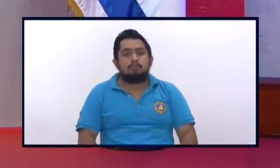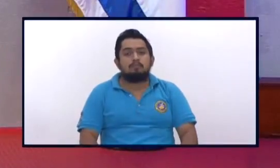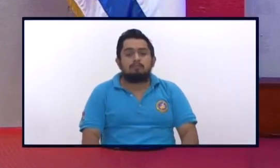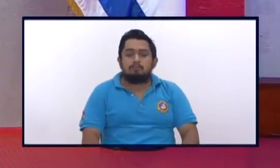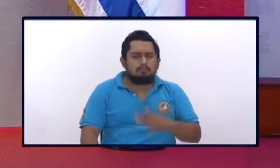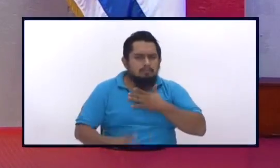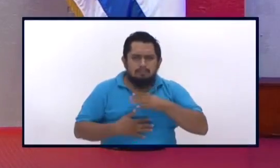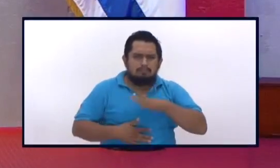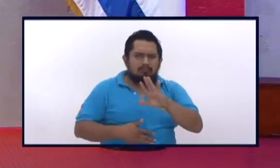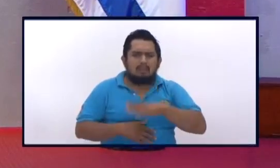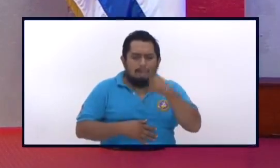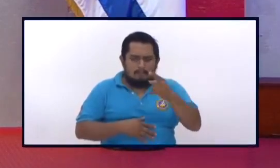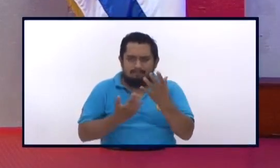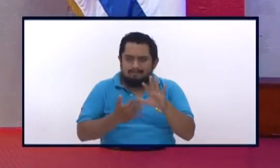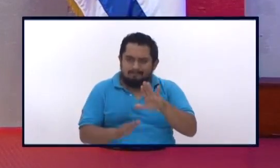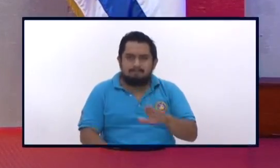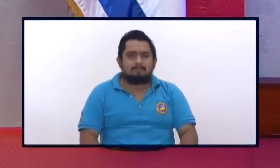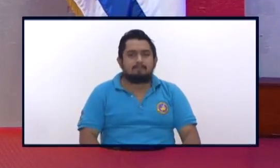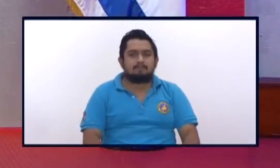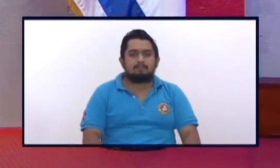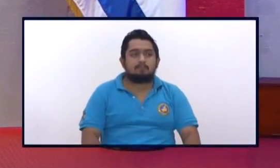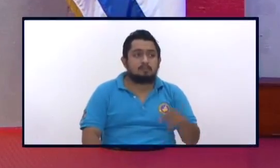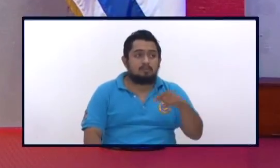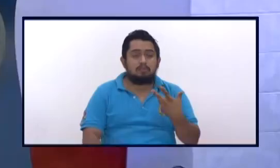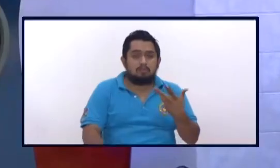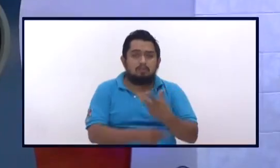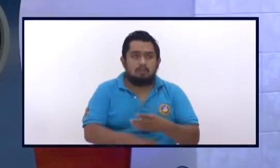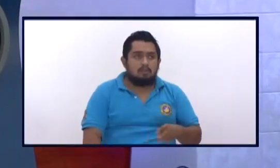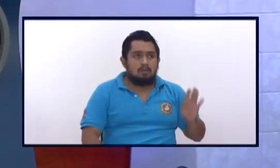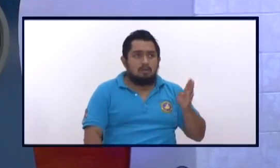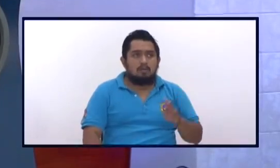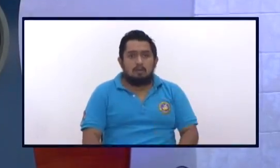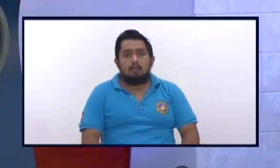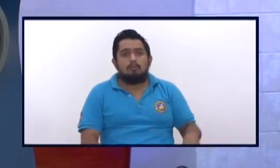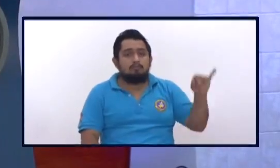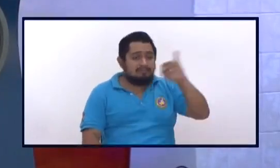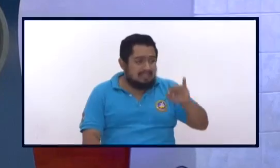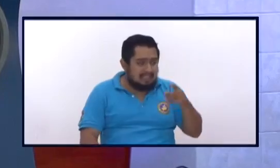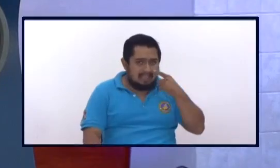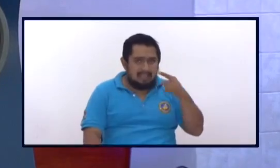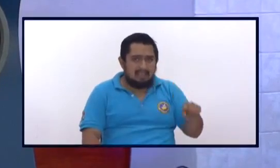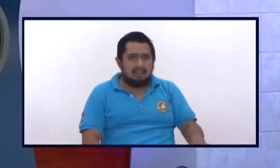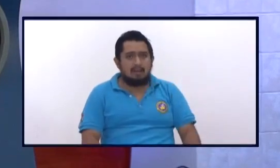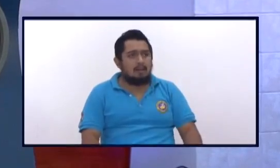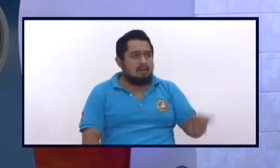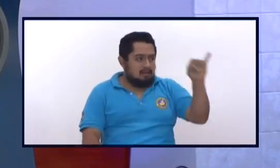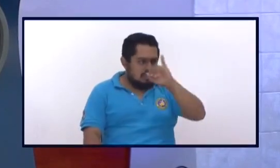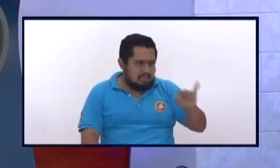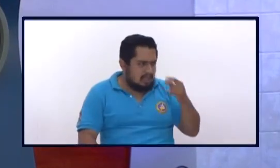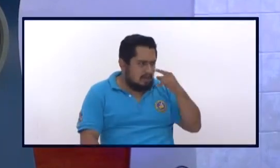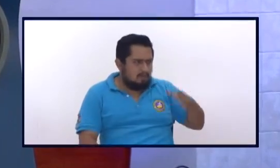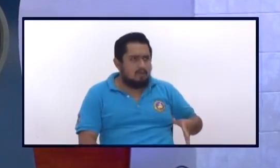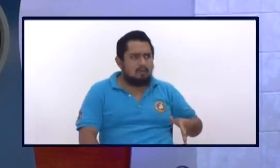me preocupe que aquí le van a estar esperando pero cuando vamos pasando por el audi salgo vi el volcán estaba una nube y en mi mente ver a los